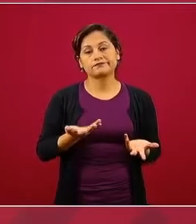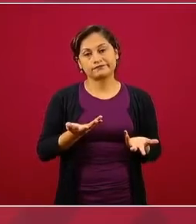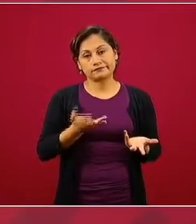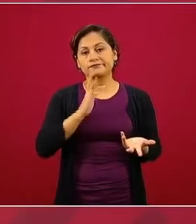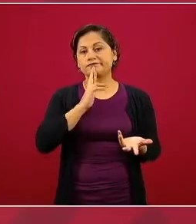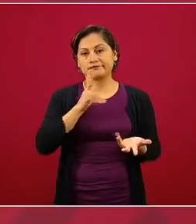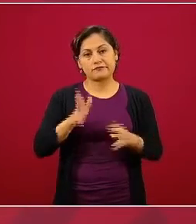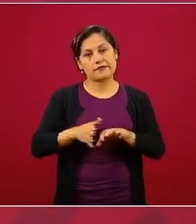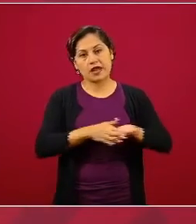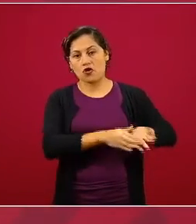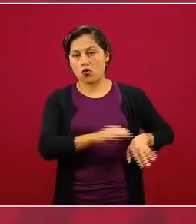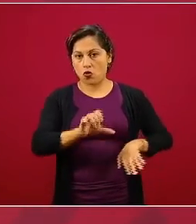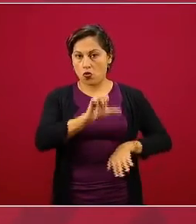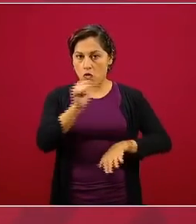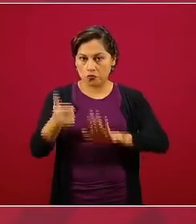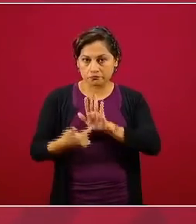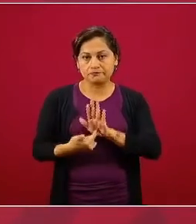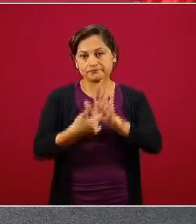cuáles son